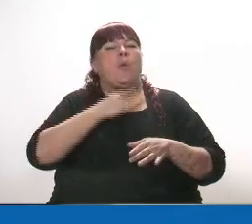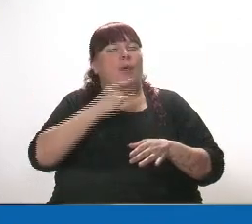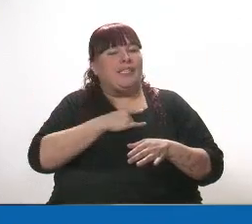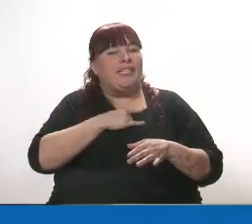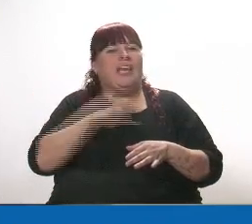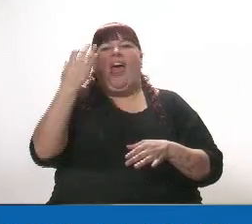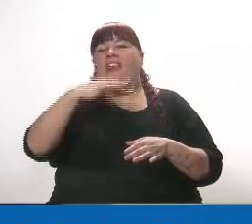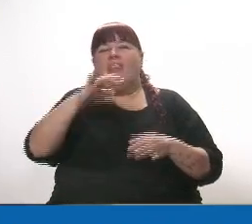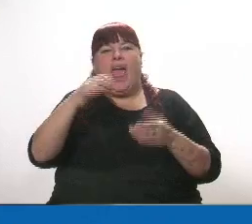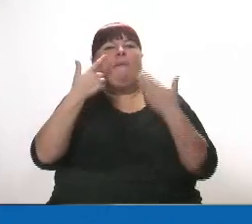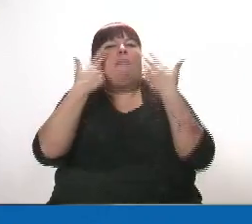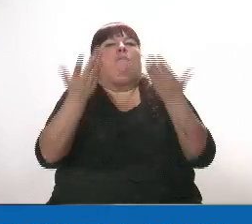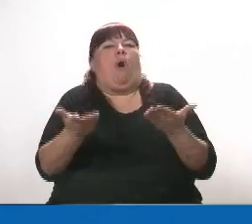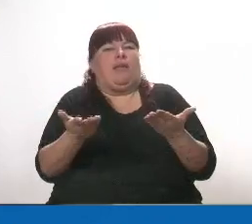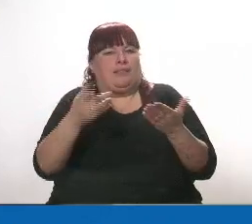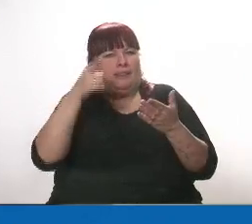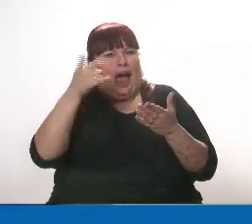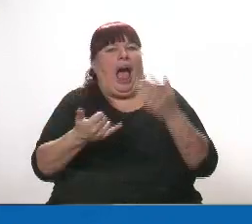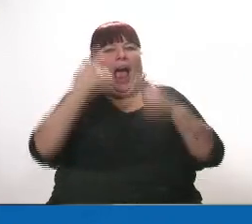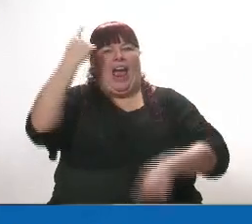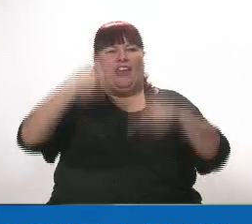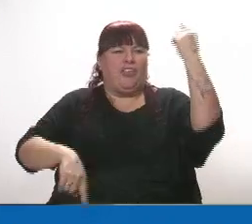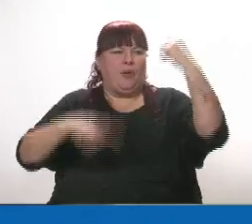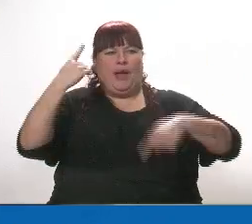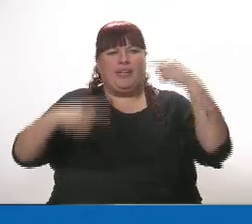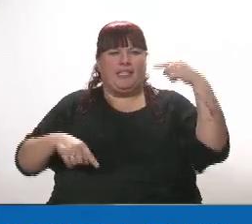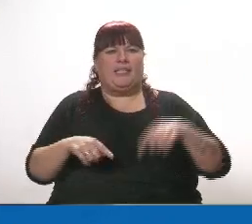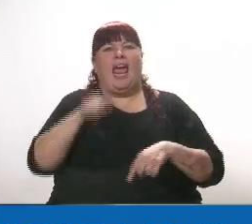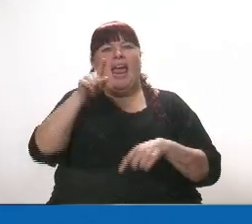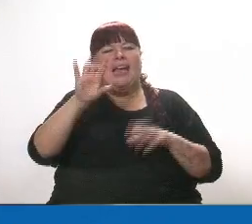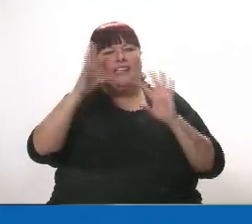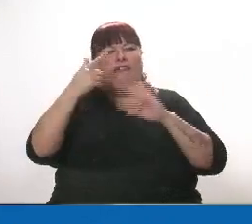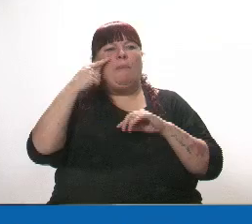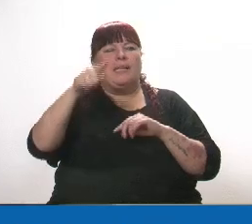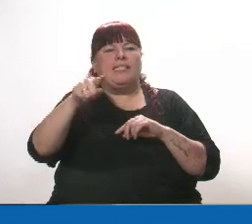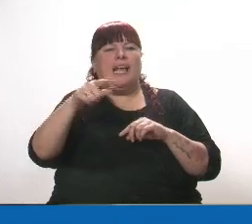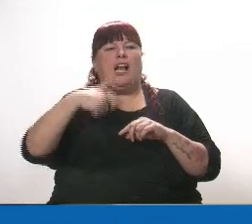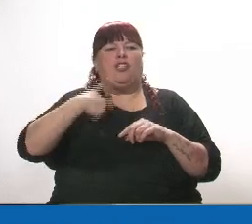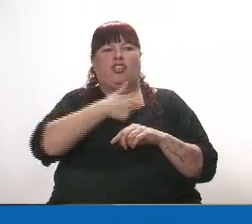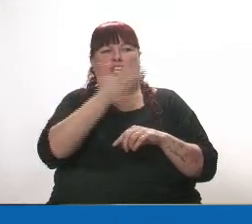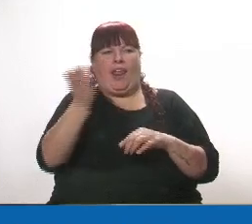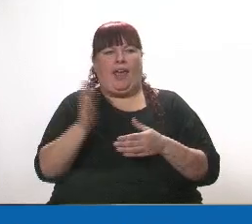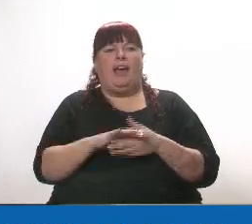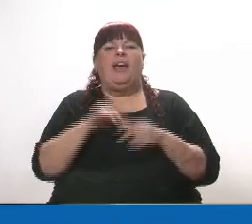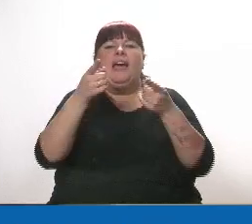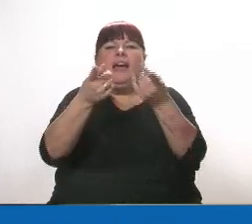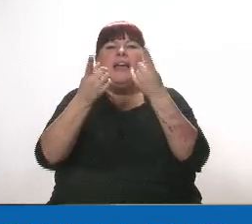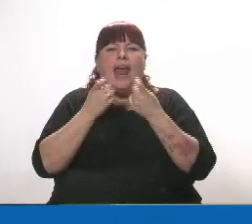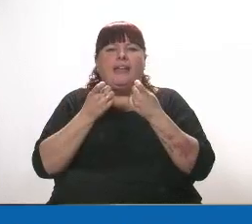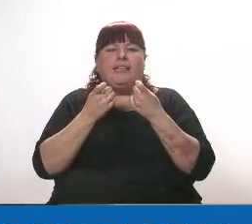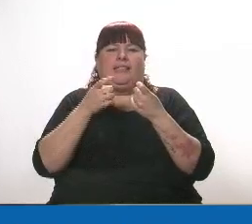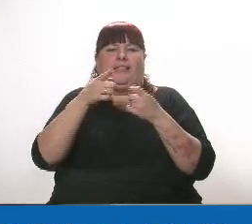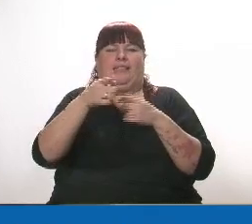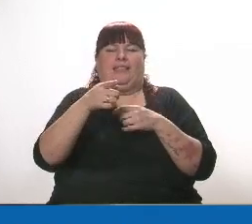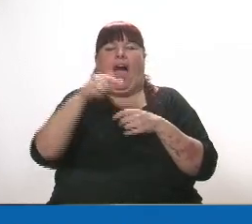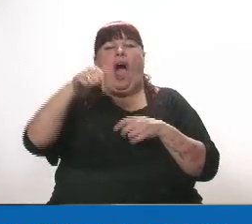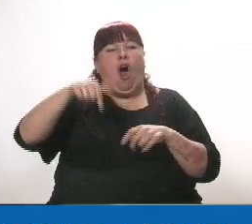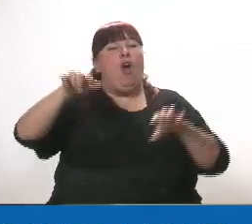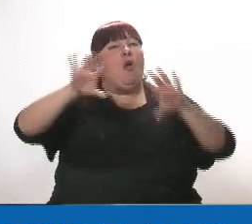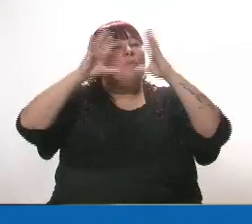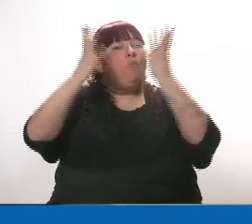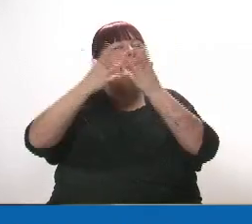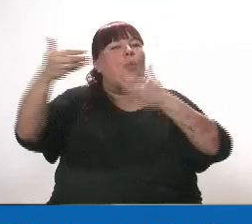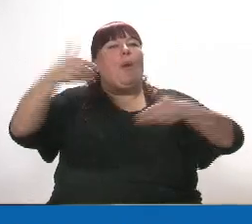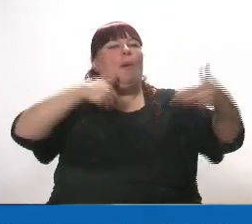tienen que reflejar esa diversidad esa expectativa social y esa necesidad que hoy el mundo